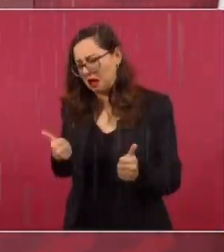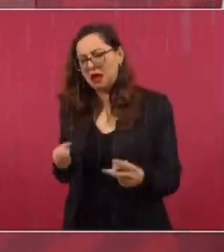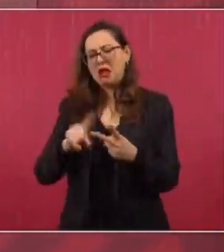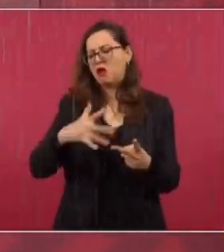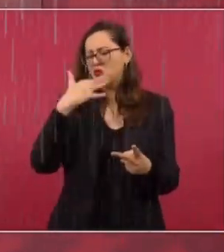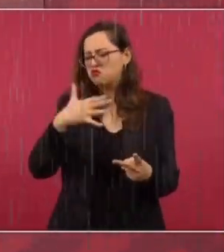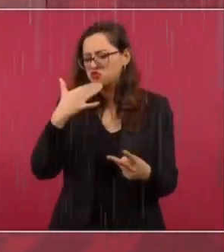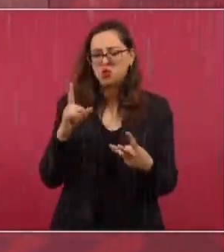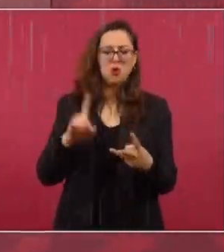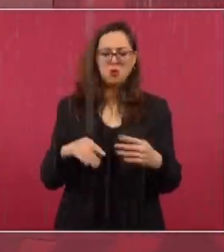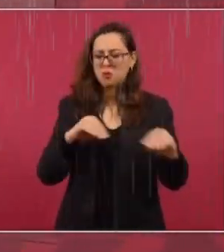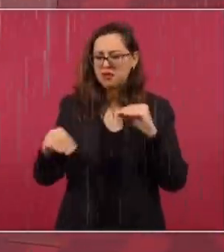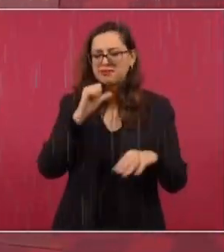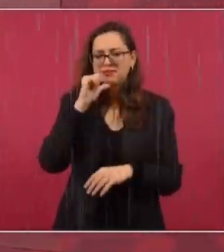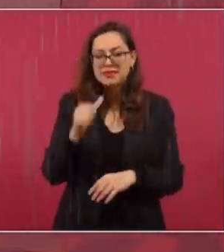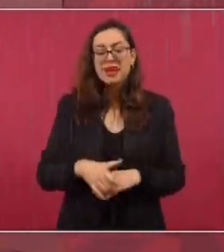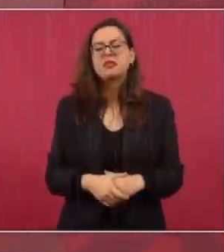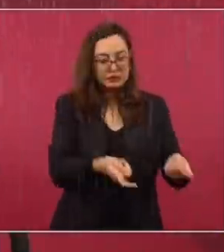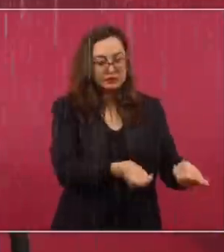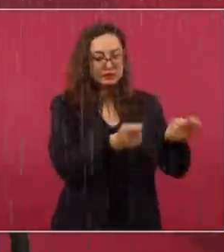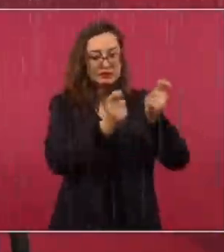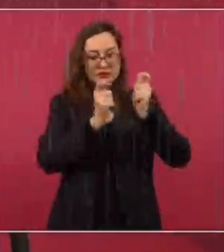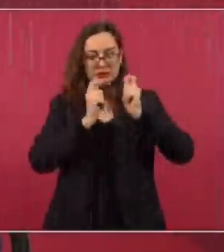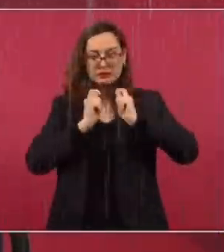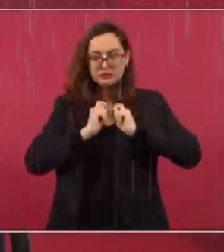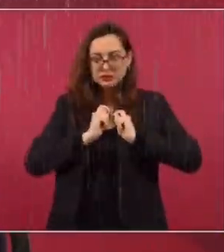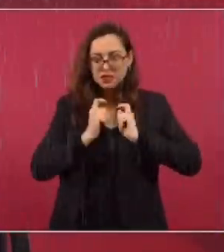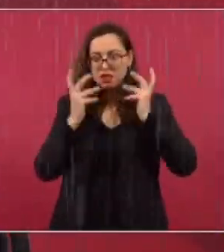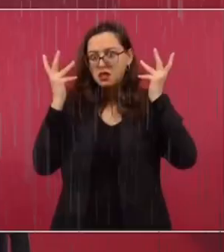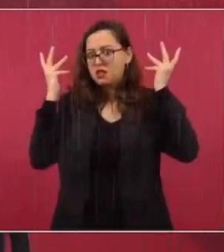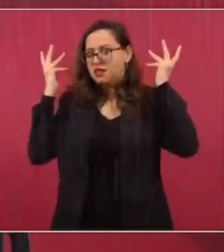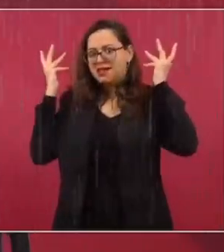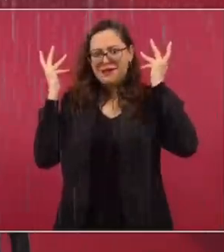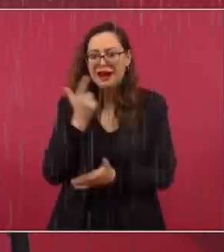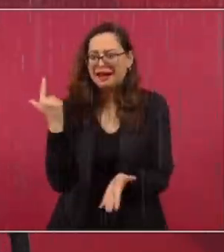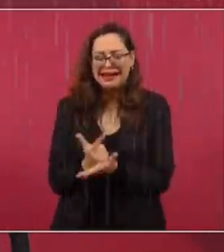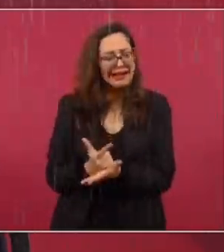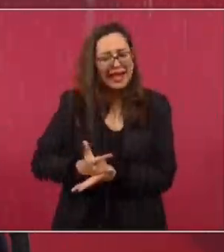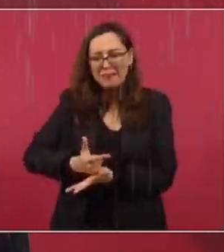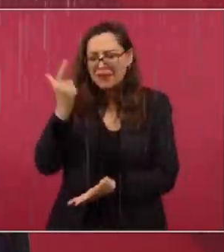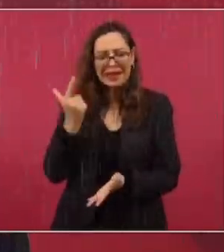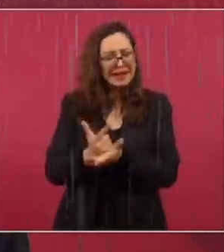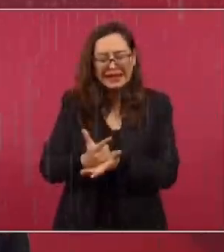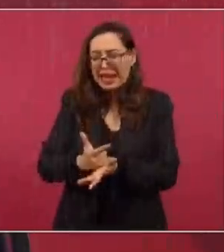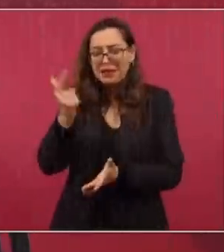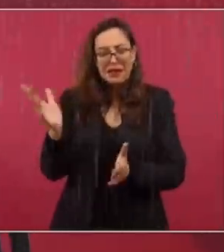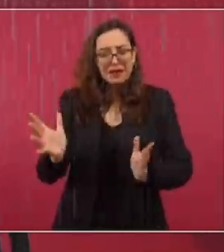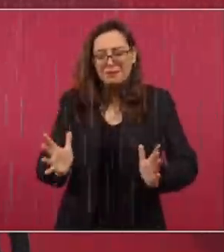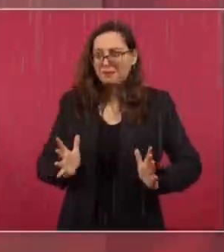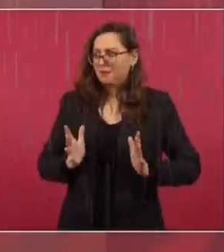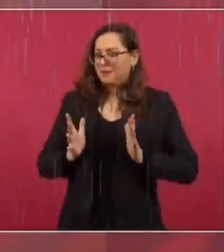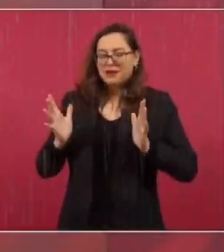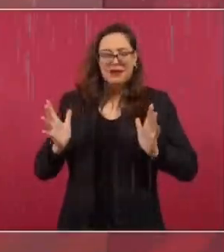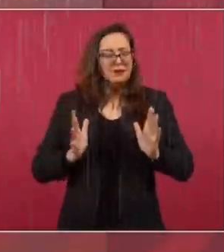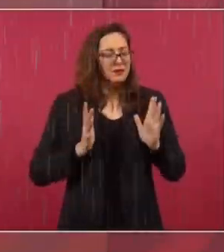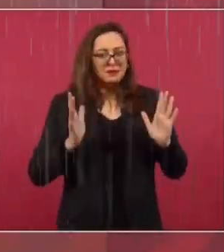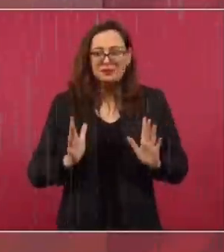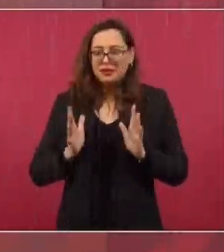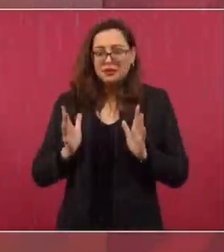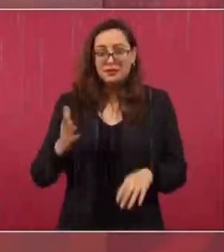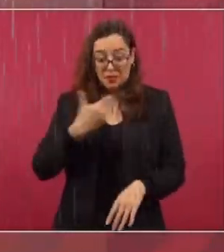Debo de confesar que me sorprendió el grado de corrupción que imperaba. Sí tenía yo una idea,